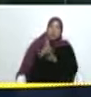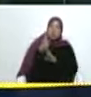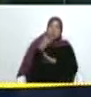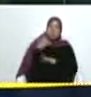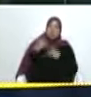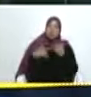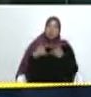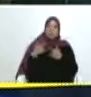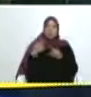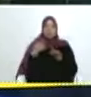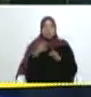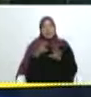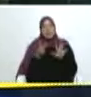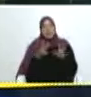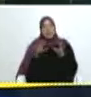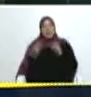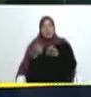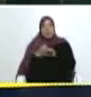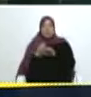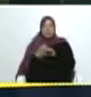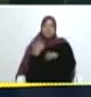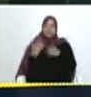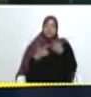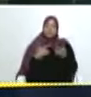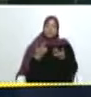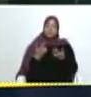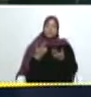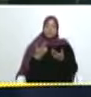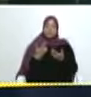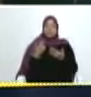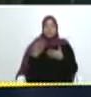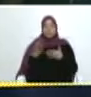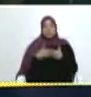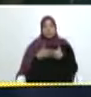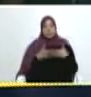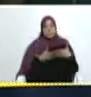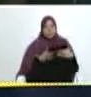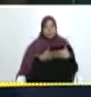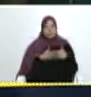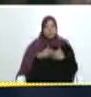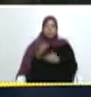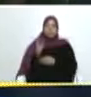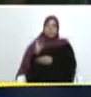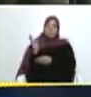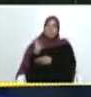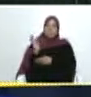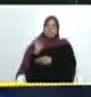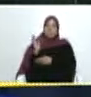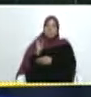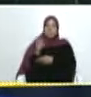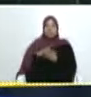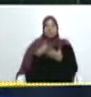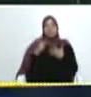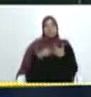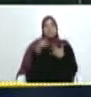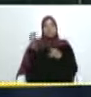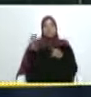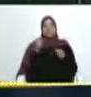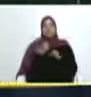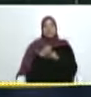esta sexta transformación, de cómo hoy estamos dando cierre a las asambleas territoriales, de